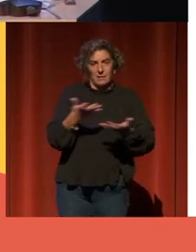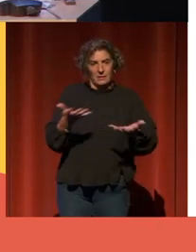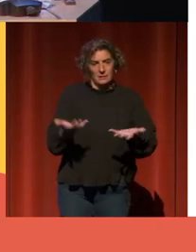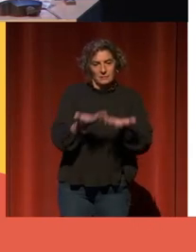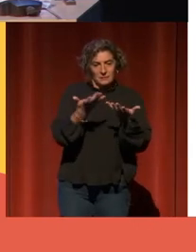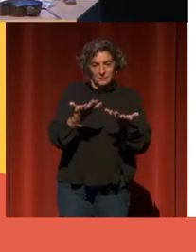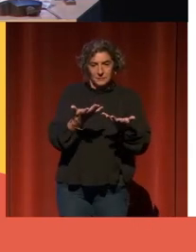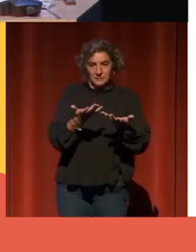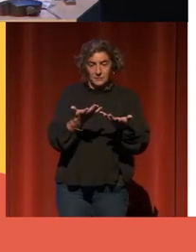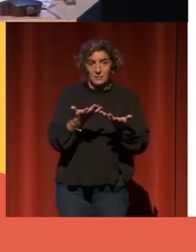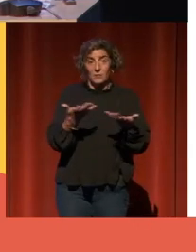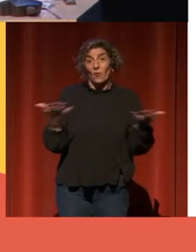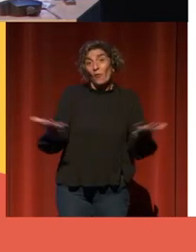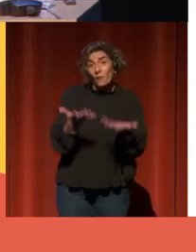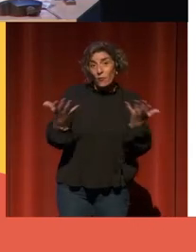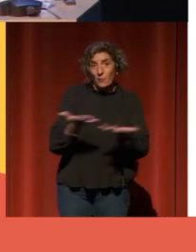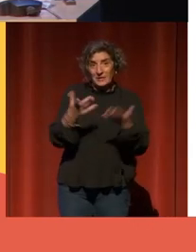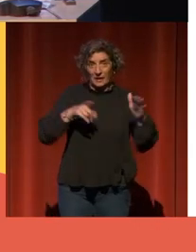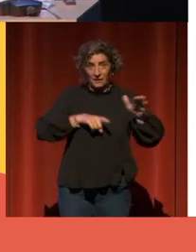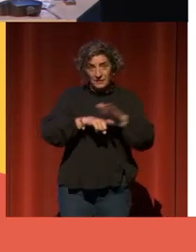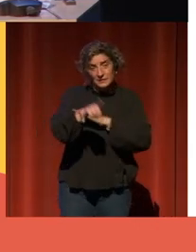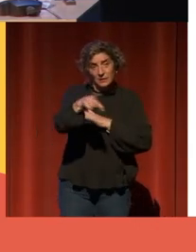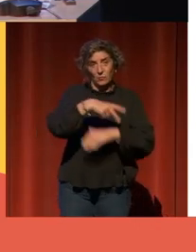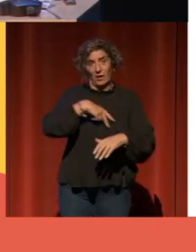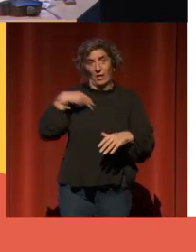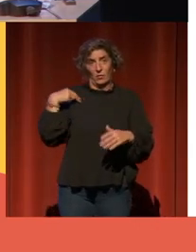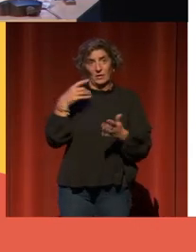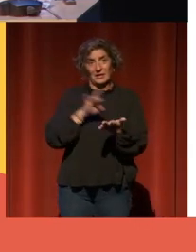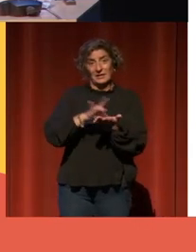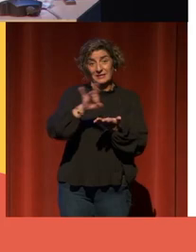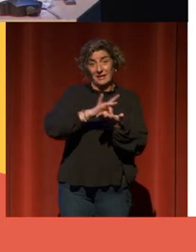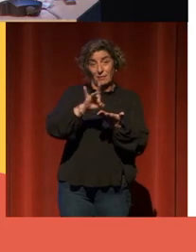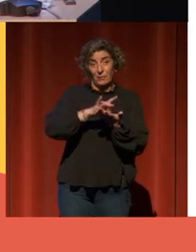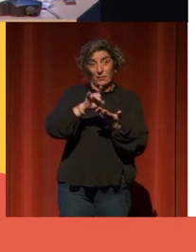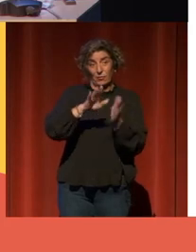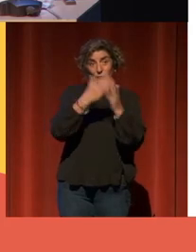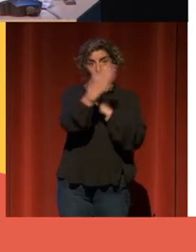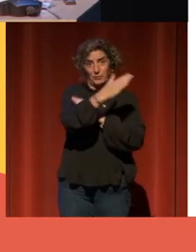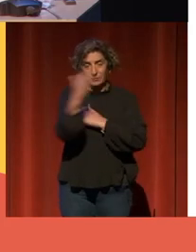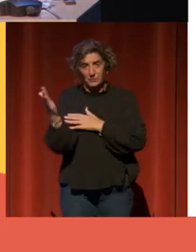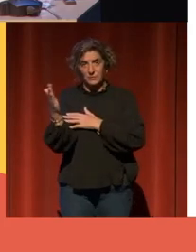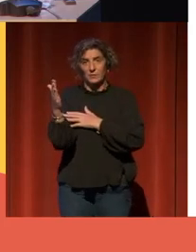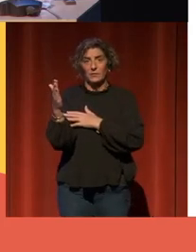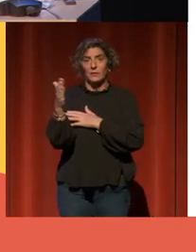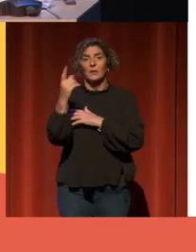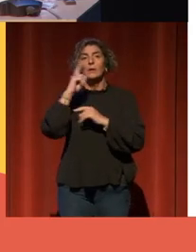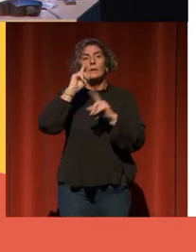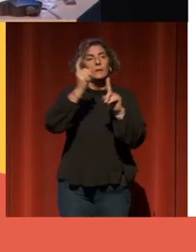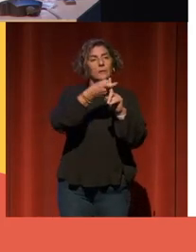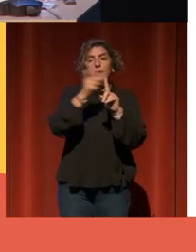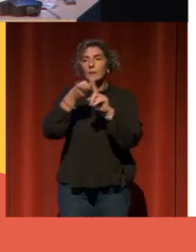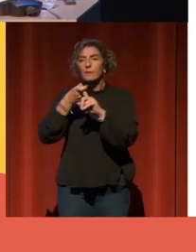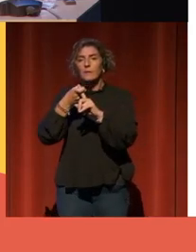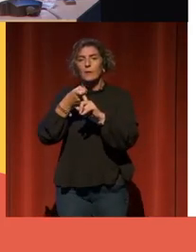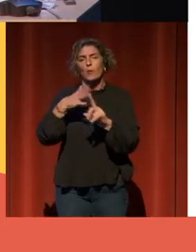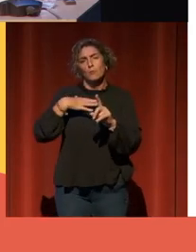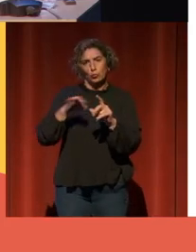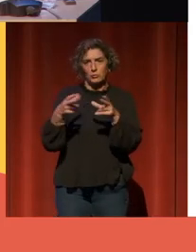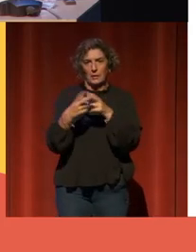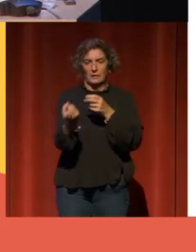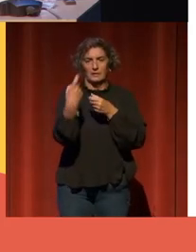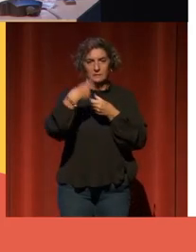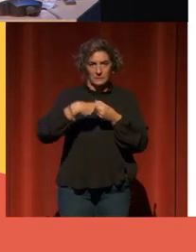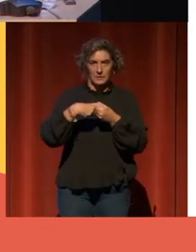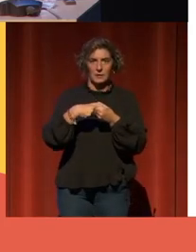inspirar fomentar el desarrollo nacional de los servicios bibliotecarios identificar a posibles socios o colaboradores